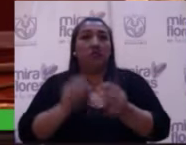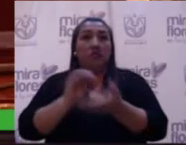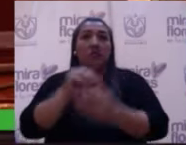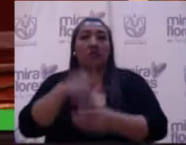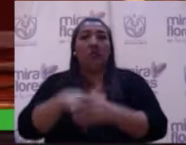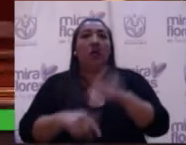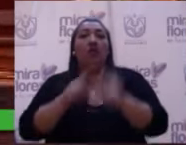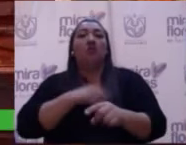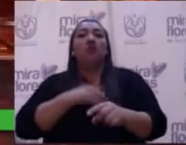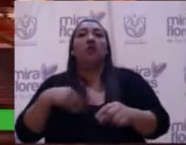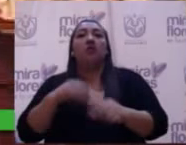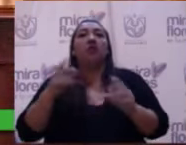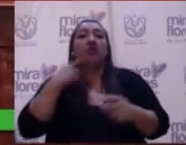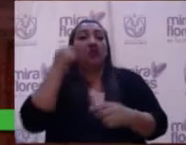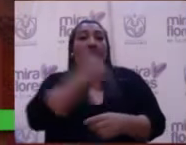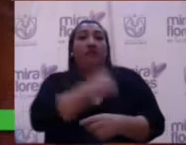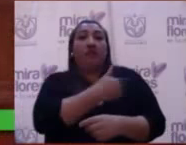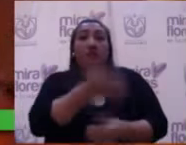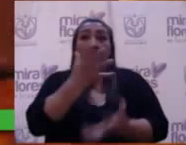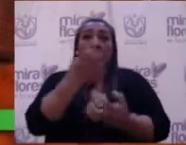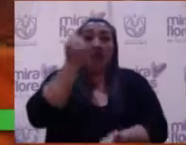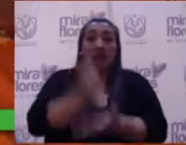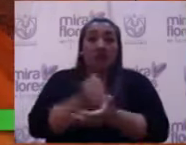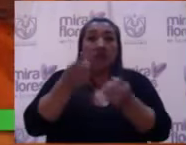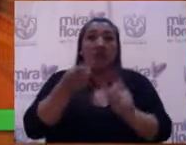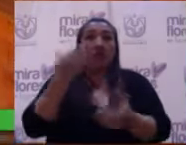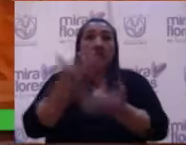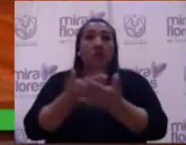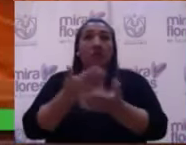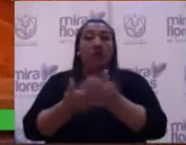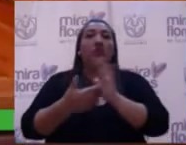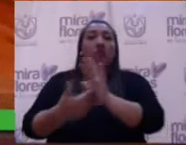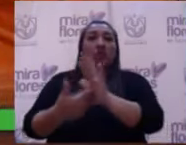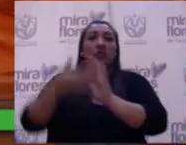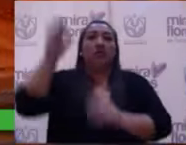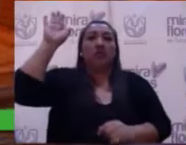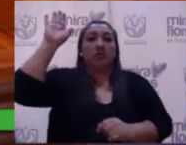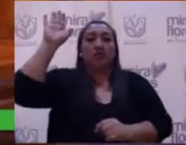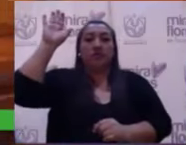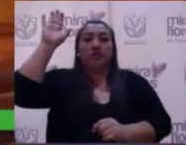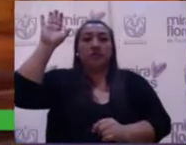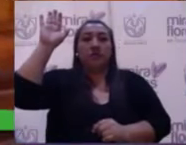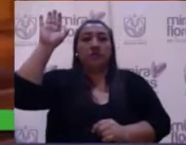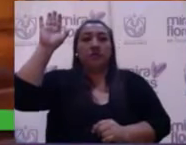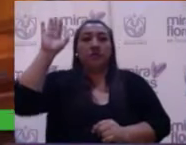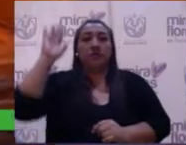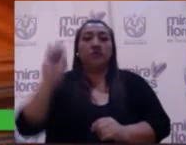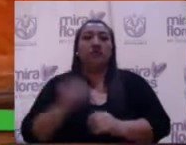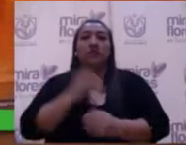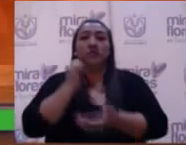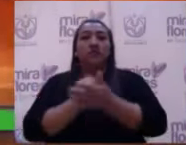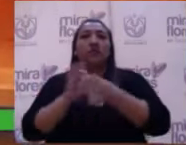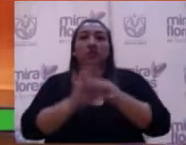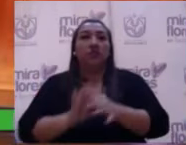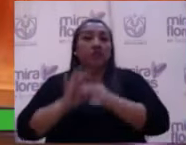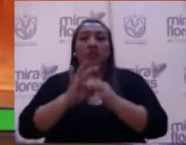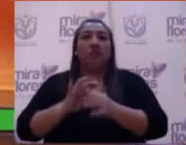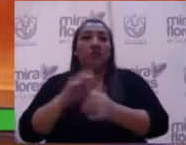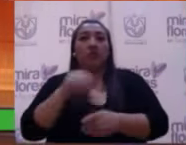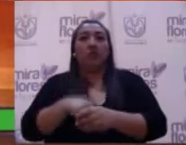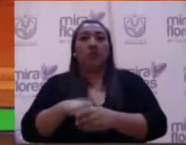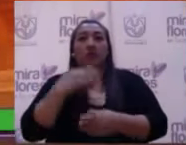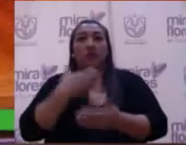voto. Aquellos miembros del Consejo que estén a favor de aprobar esta propuesta, sírvanse a expresarlo en señal de conformidad. Se aprueba por unanimidad de votos.